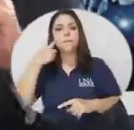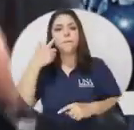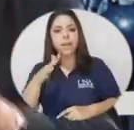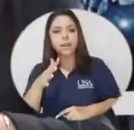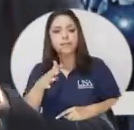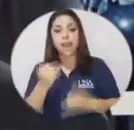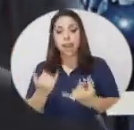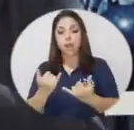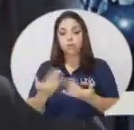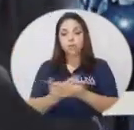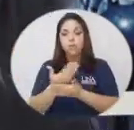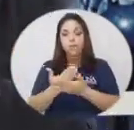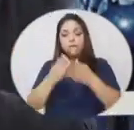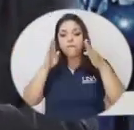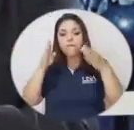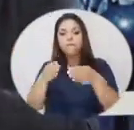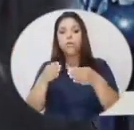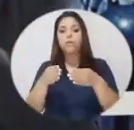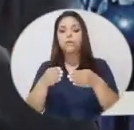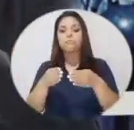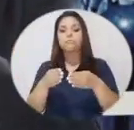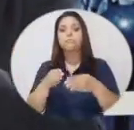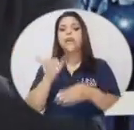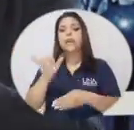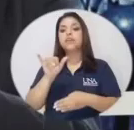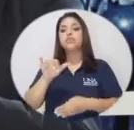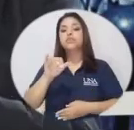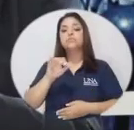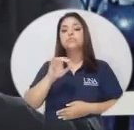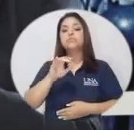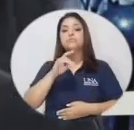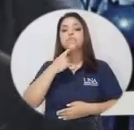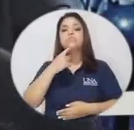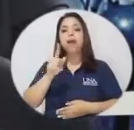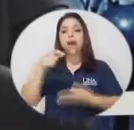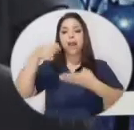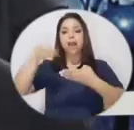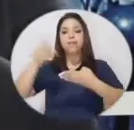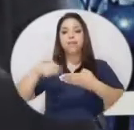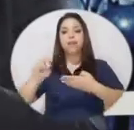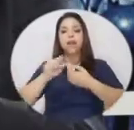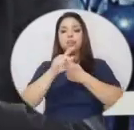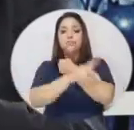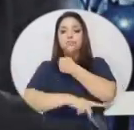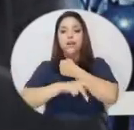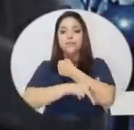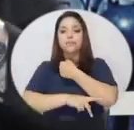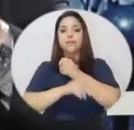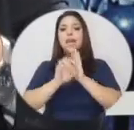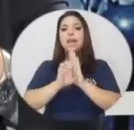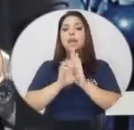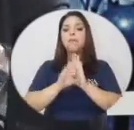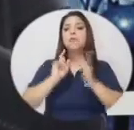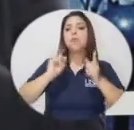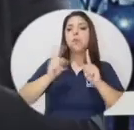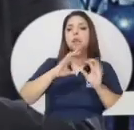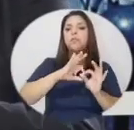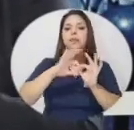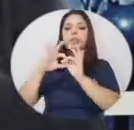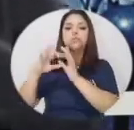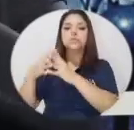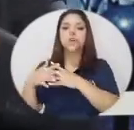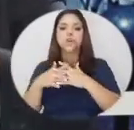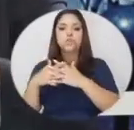pero pareciera que el nuevo enfoque va a ir más bien a partir de ahí calificar a los países, es decir, cuál es su relación con Estados